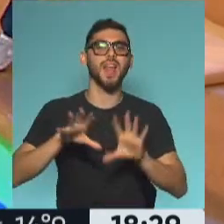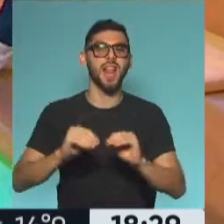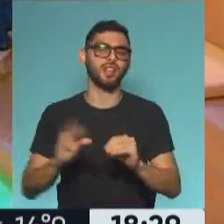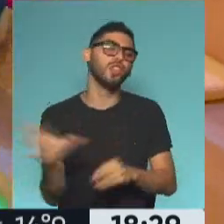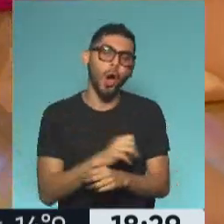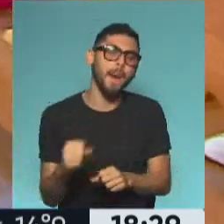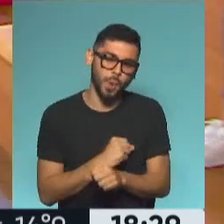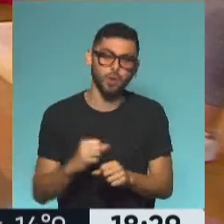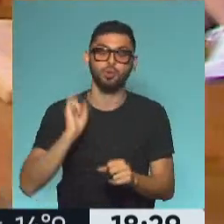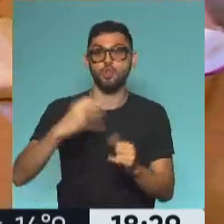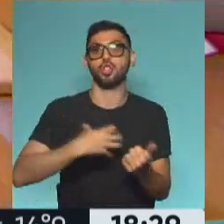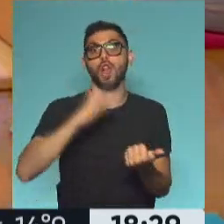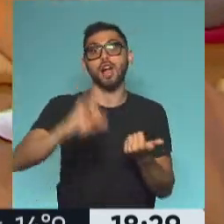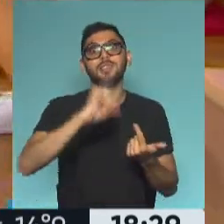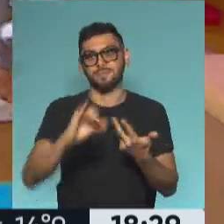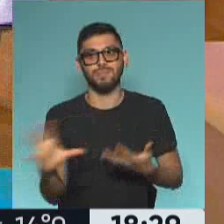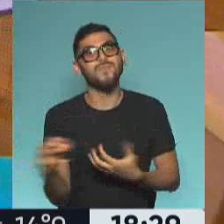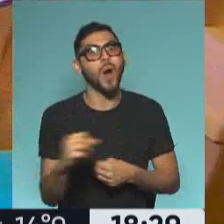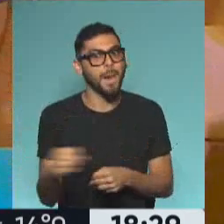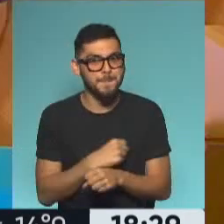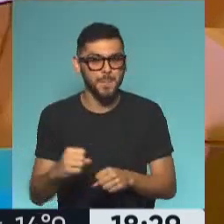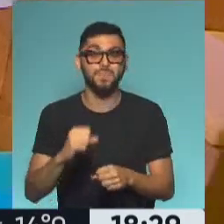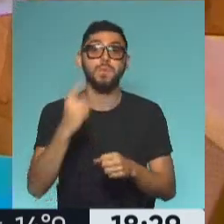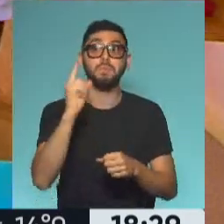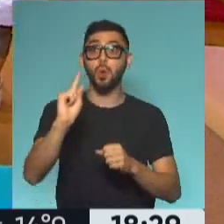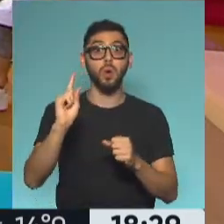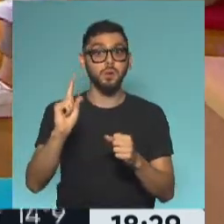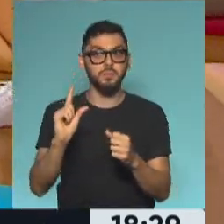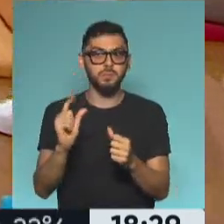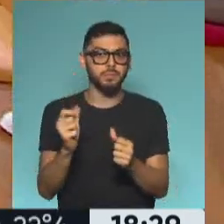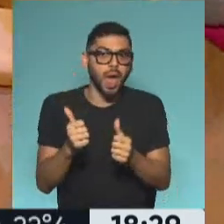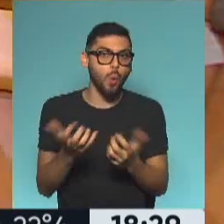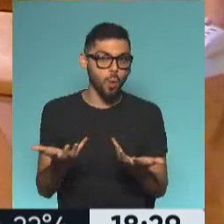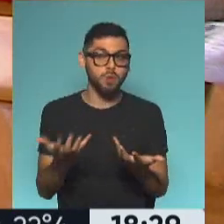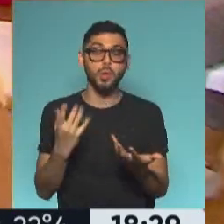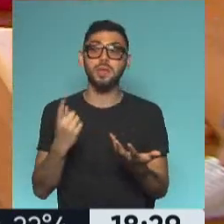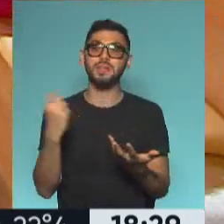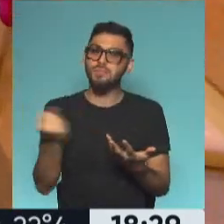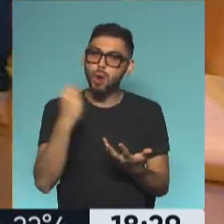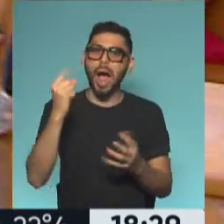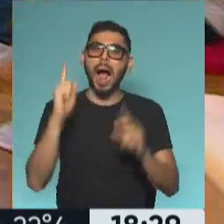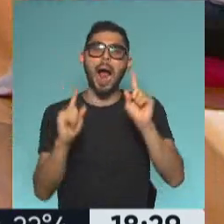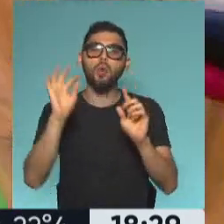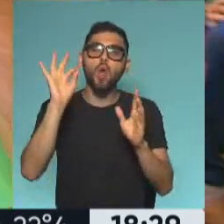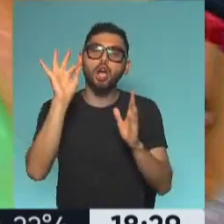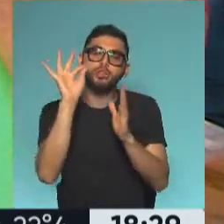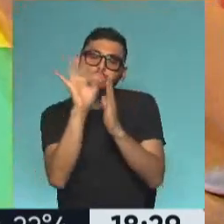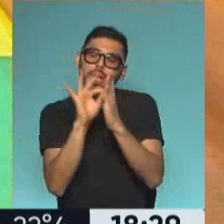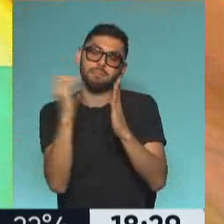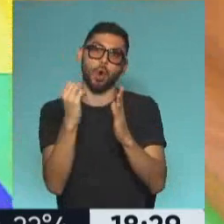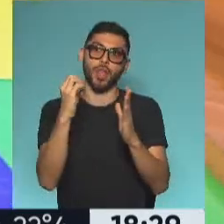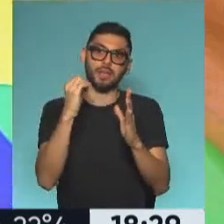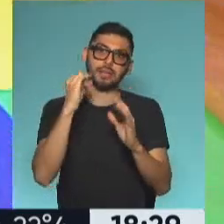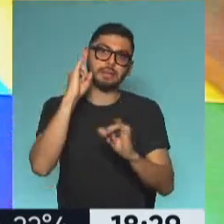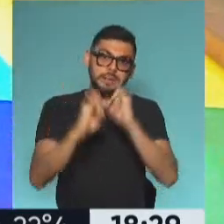Después de tantas clases, aprobaron todos. Aprobaron todos, pero está bueno porque se nota que tenemos que reforzar algunos conceptos. Y eso, por eso